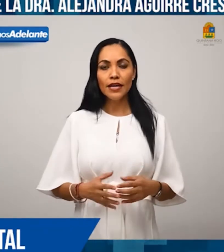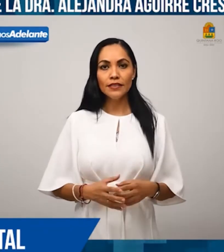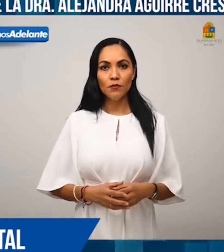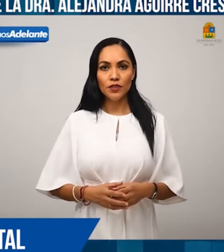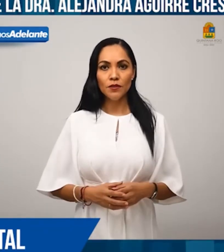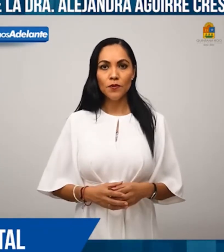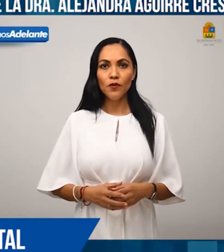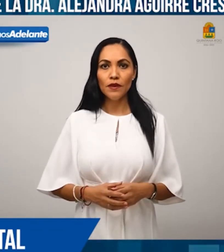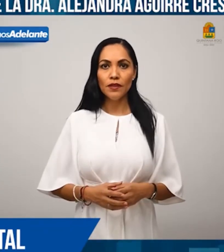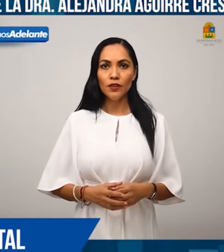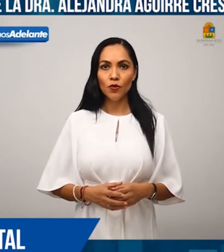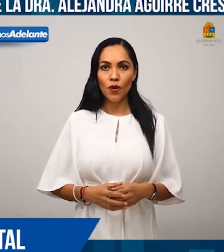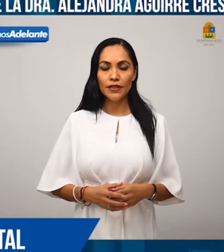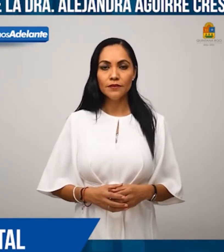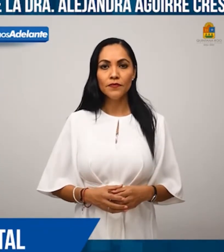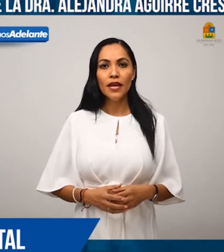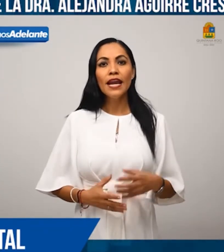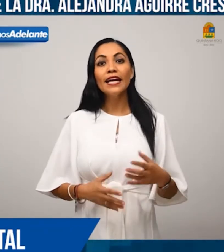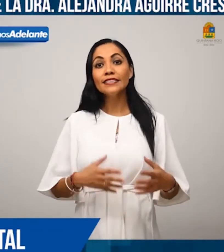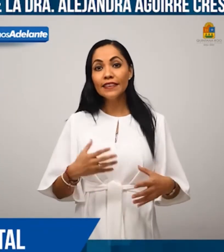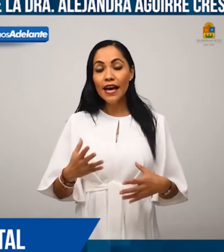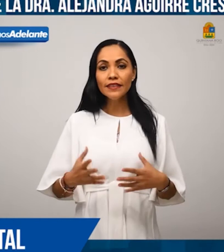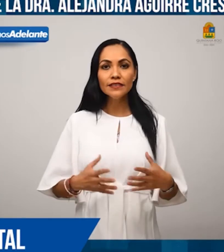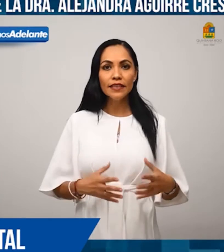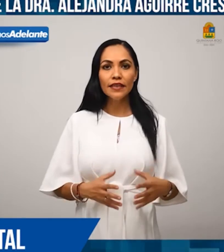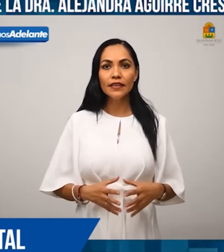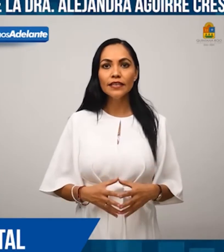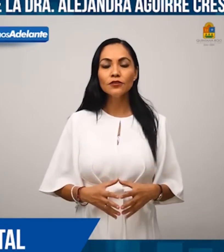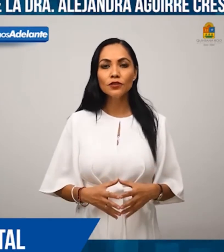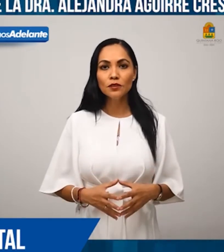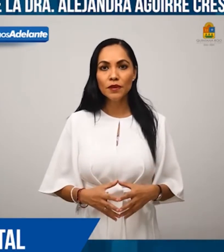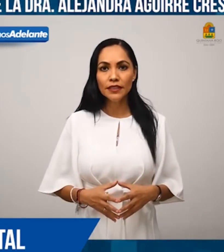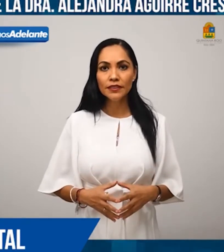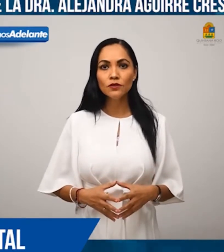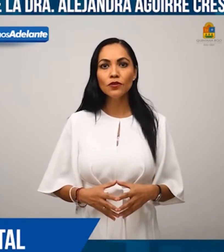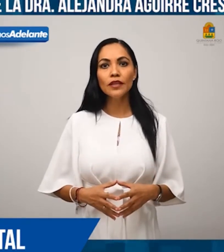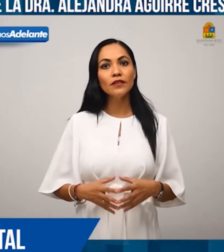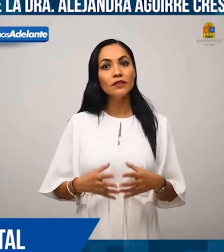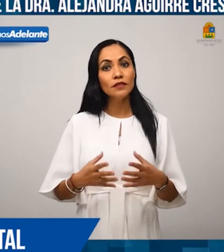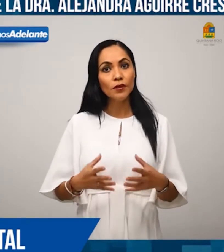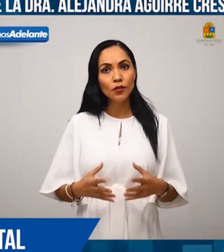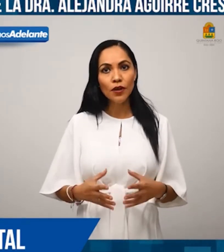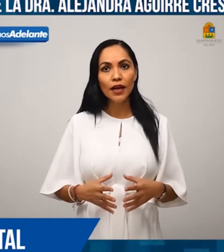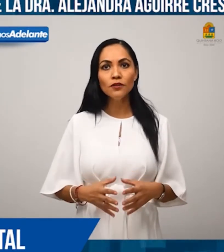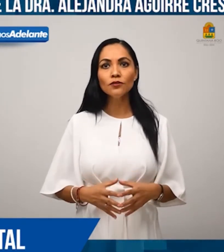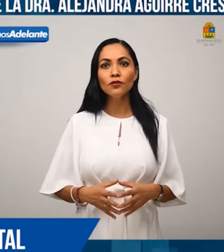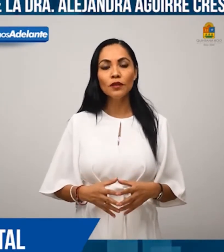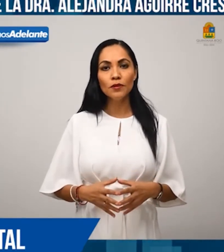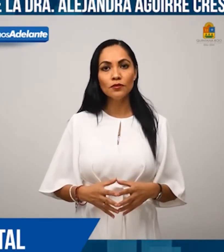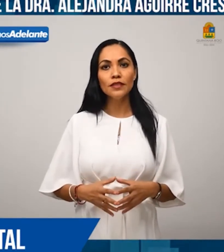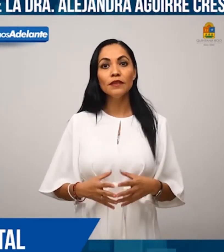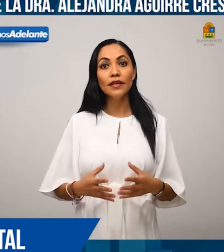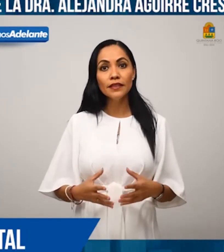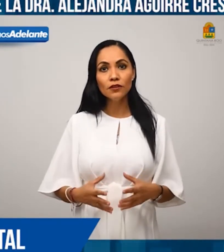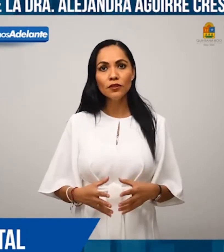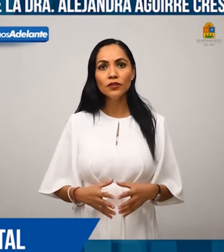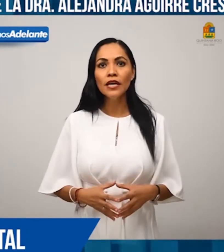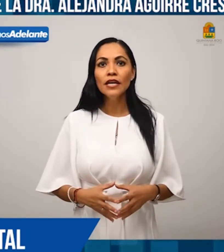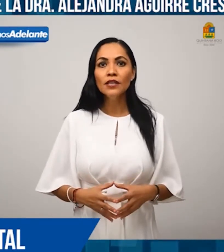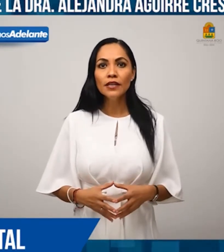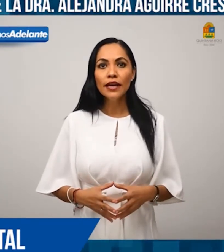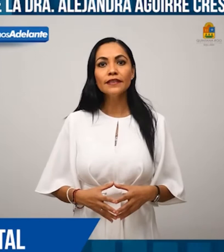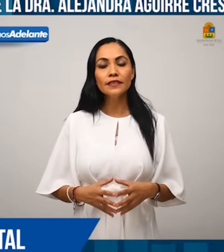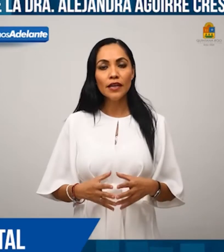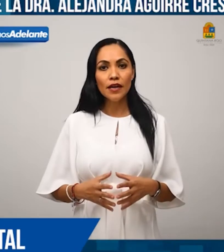persona es del municipio de Benito Juárez. Las edades de estos tres pacientes, una de ellas es de 21 años, otra persona es de 22